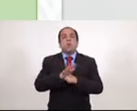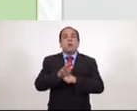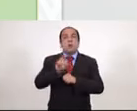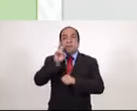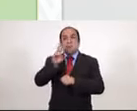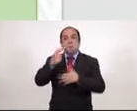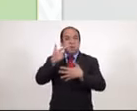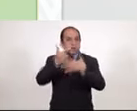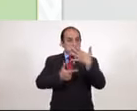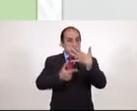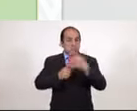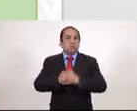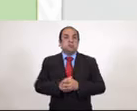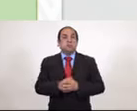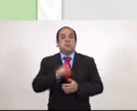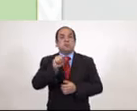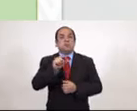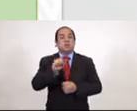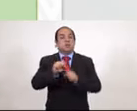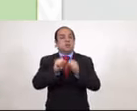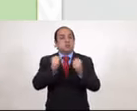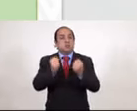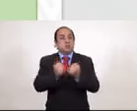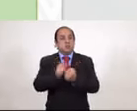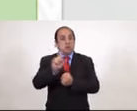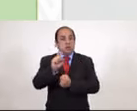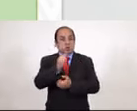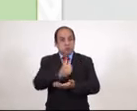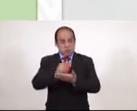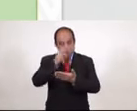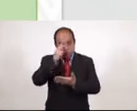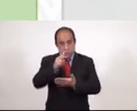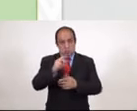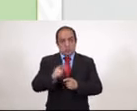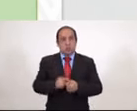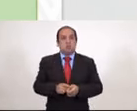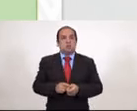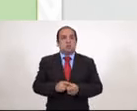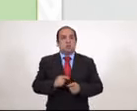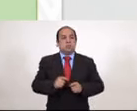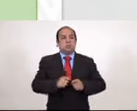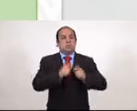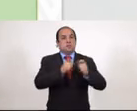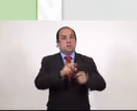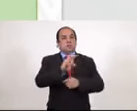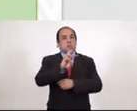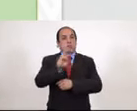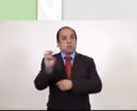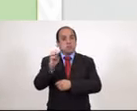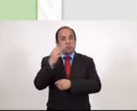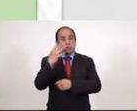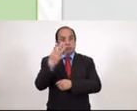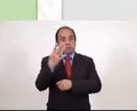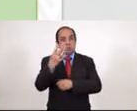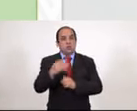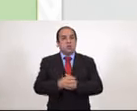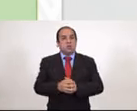por parte del sistema de aguas de la Ciudad de México se entregaron 304